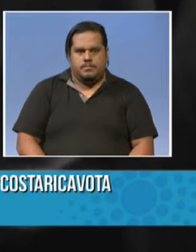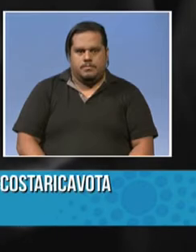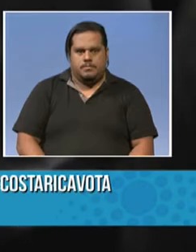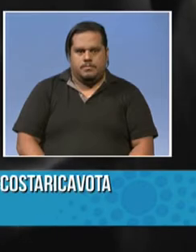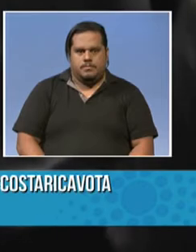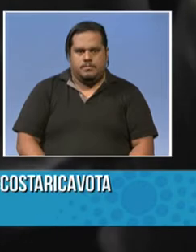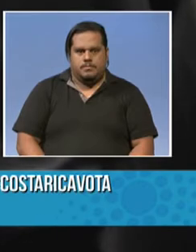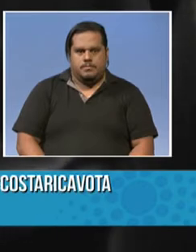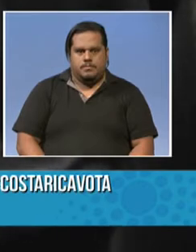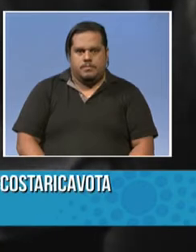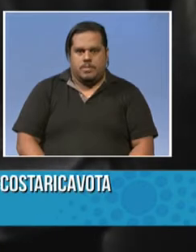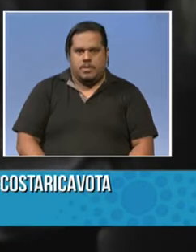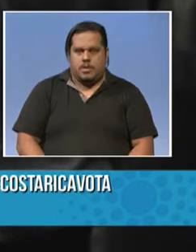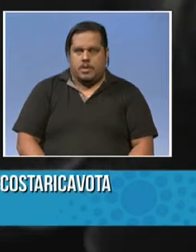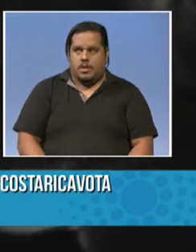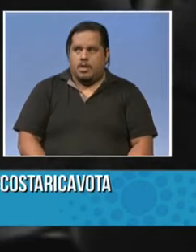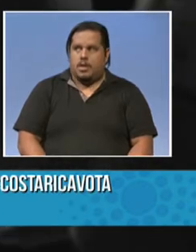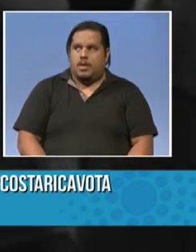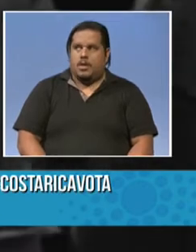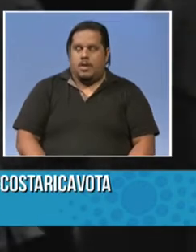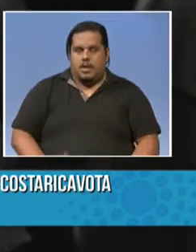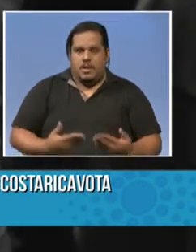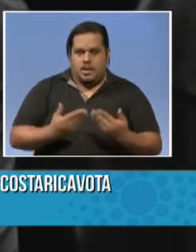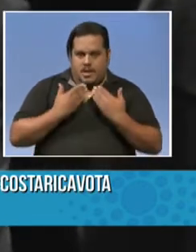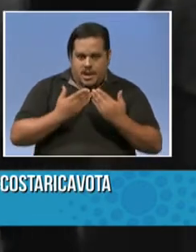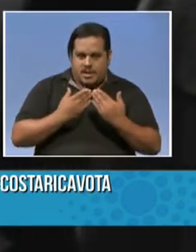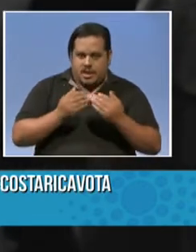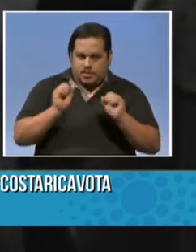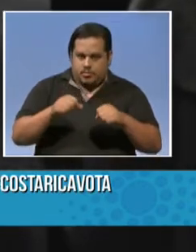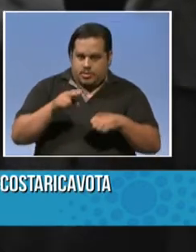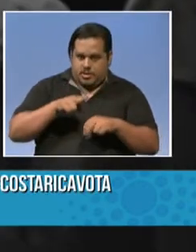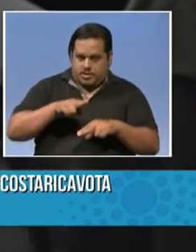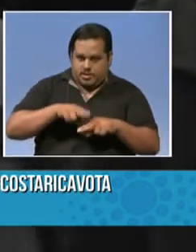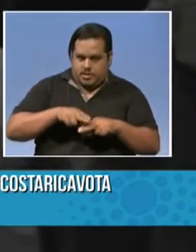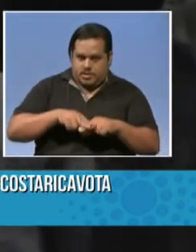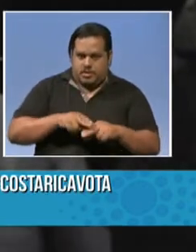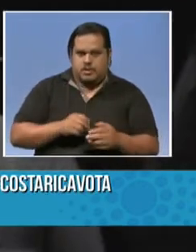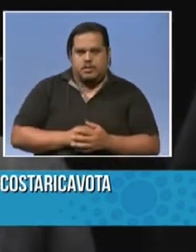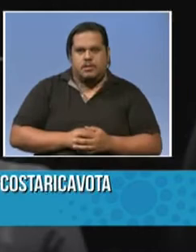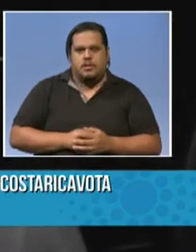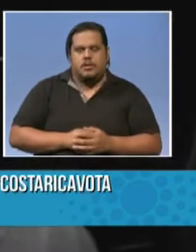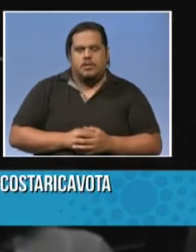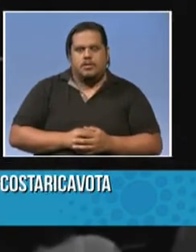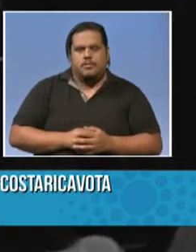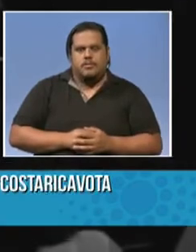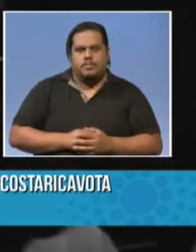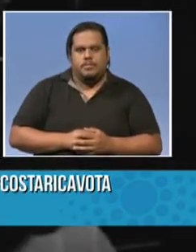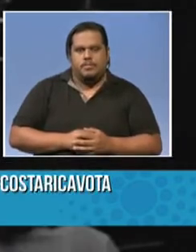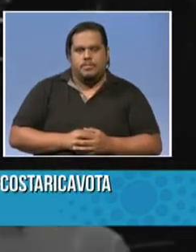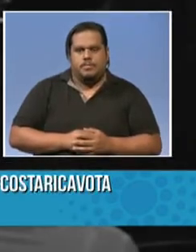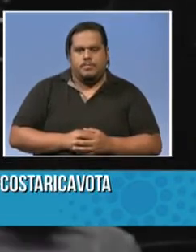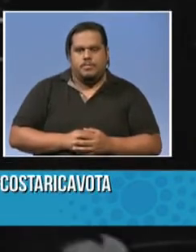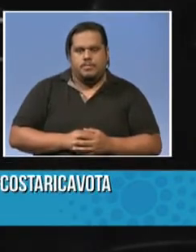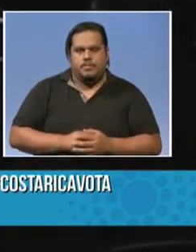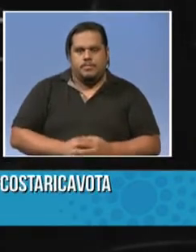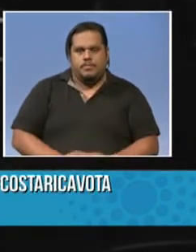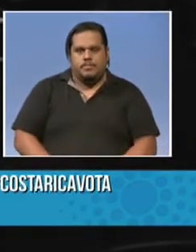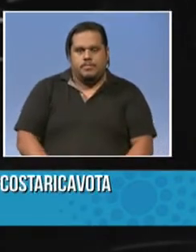De esta forma. Gracias, pueden sentarse. La sesión solemne del Tribunal Supremo de Elecciones,